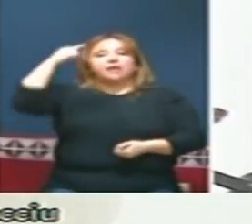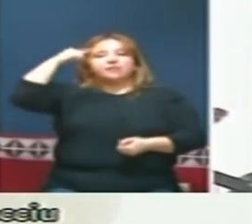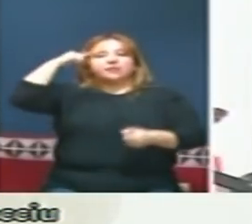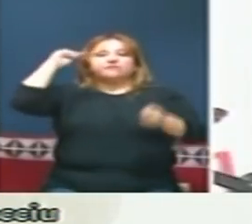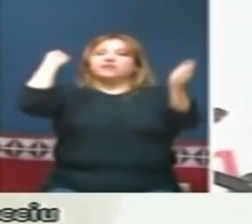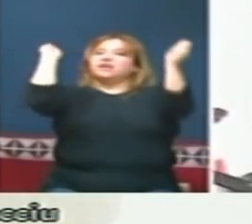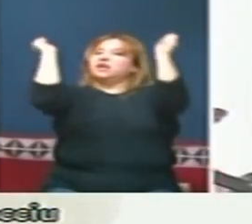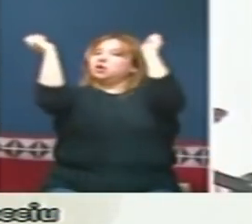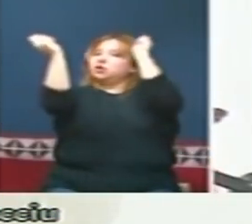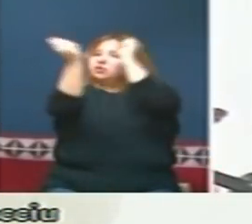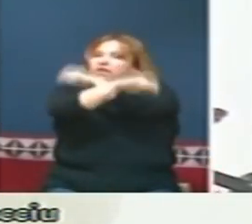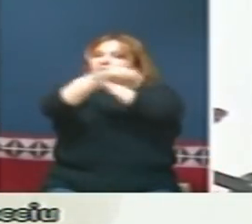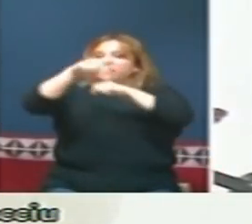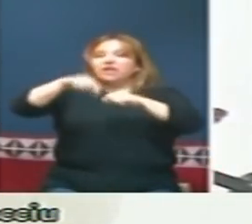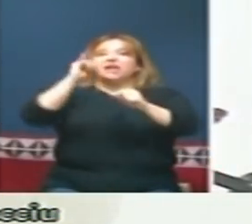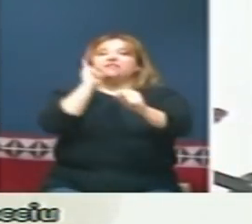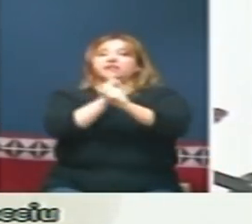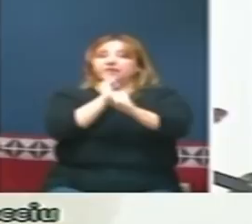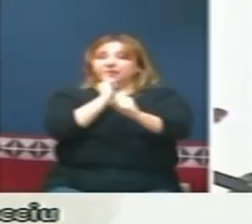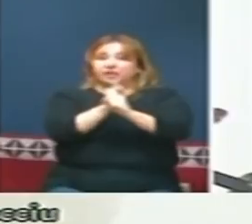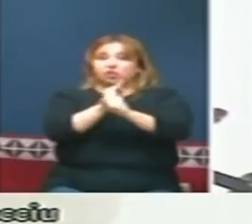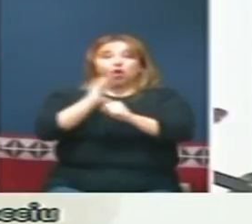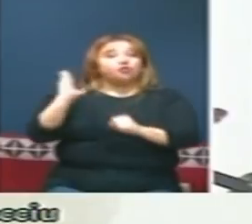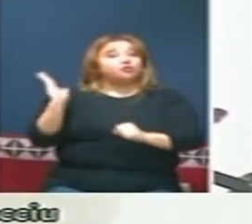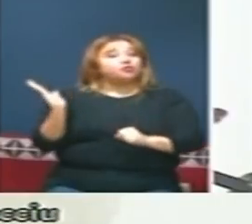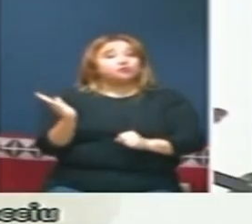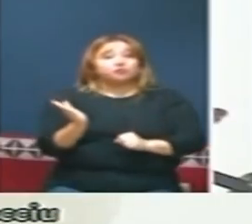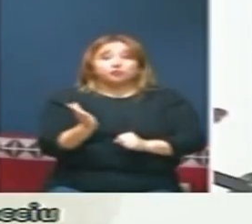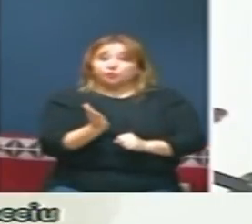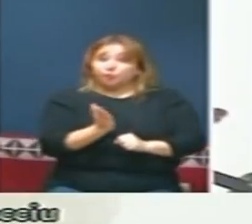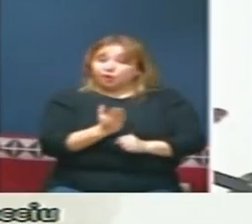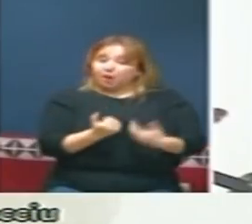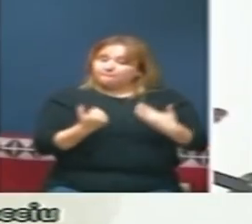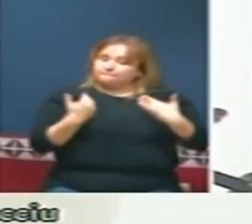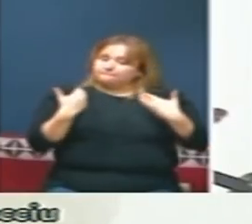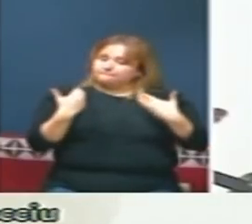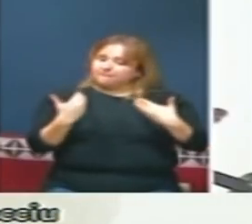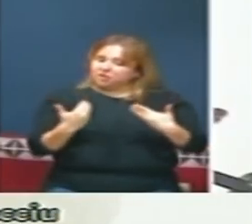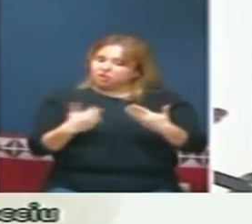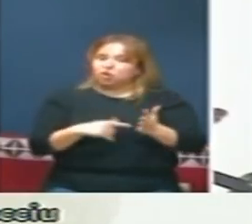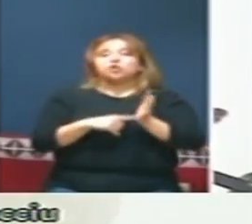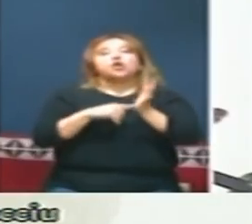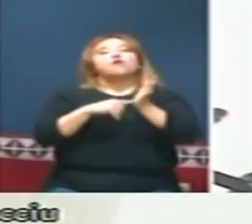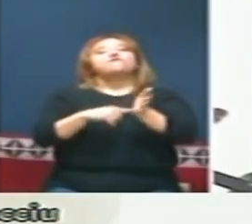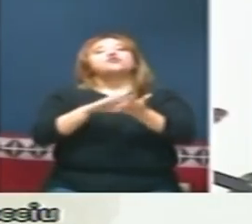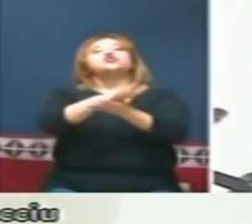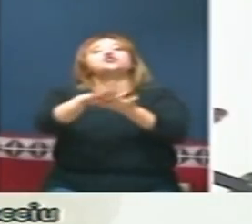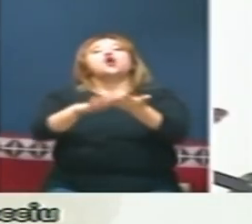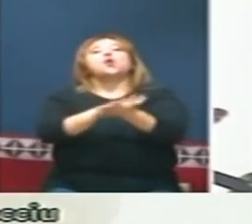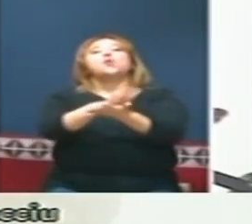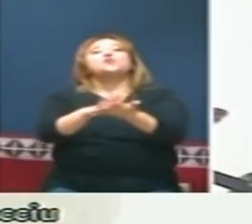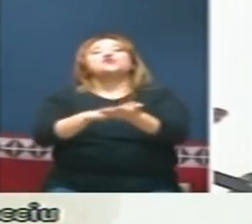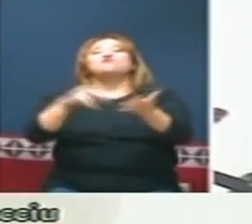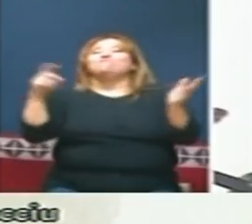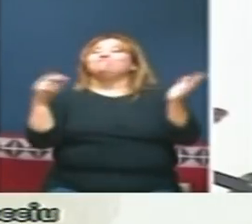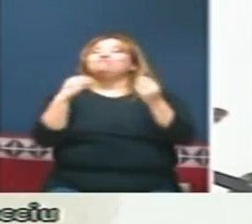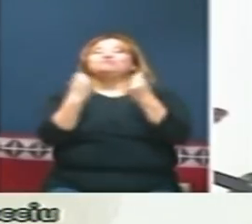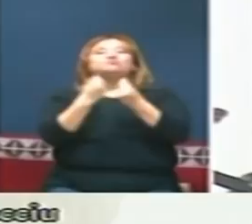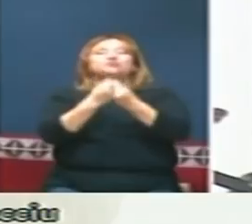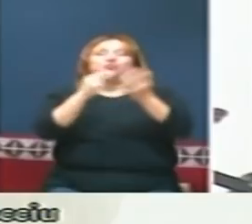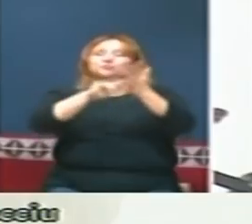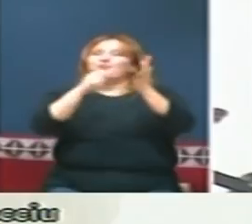doctrina social de la Iglesia. Todo esto para intentar ofrecer soluciones a los